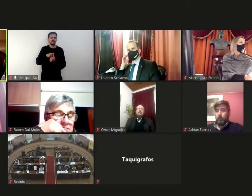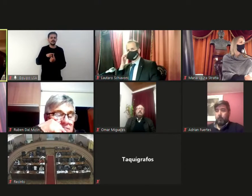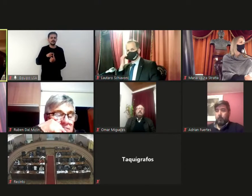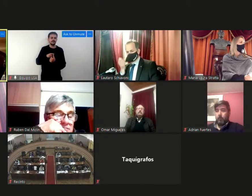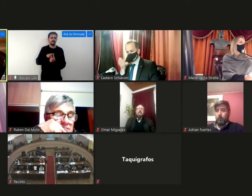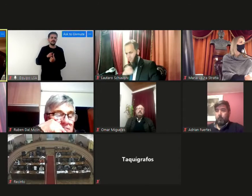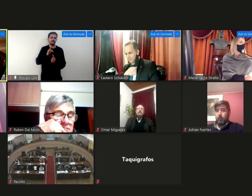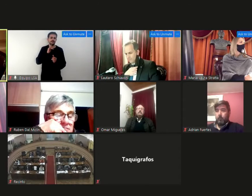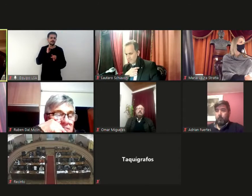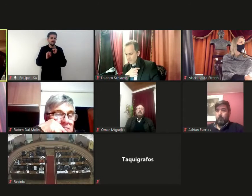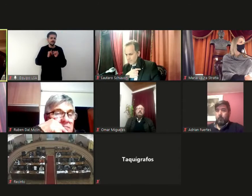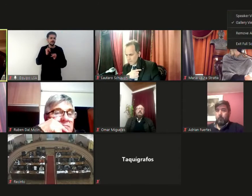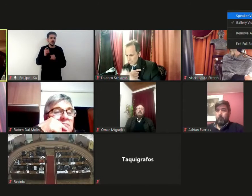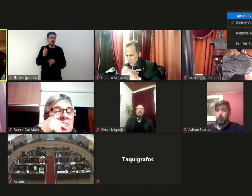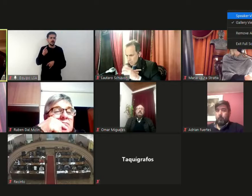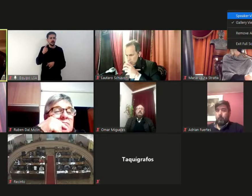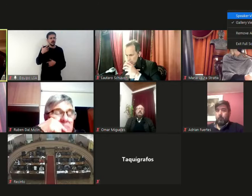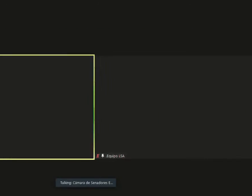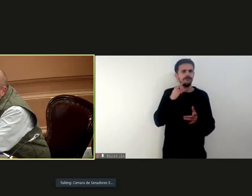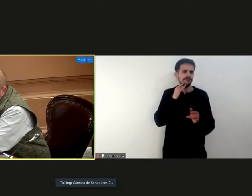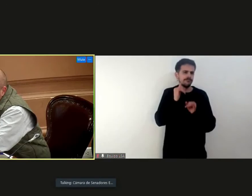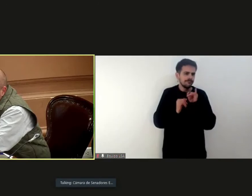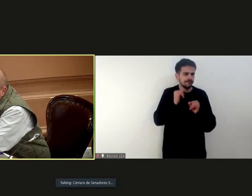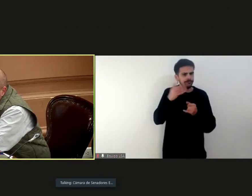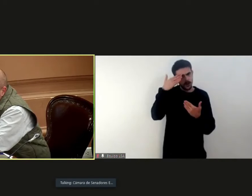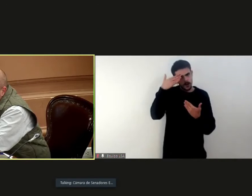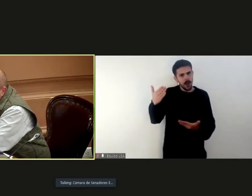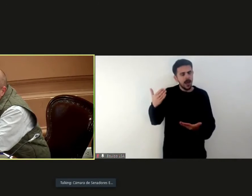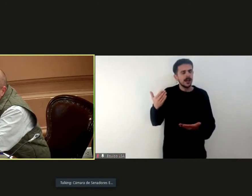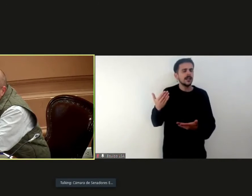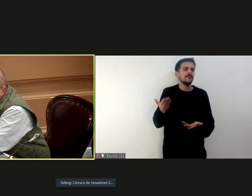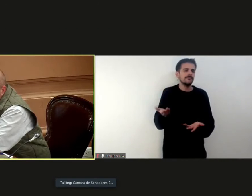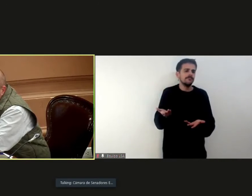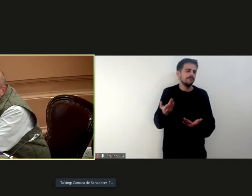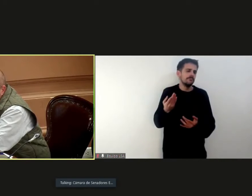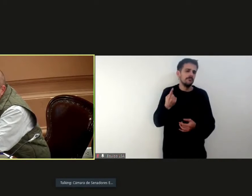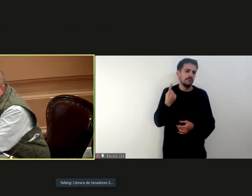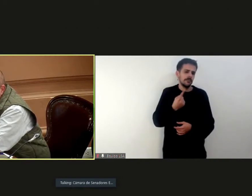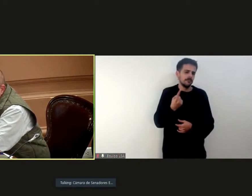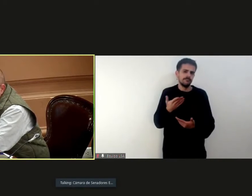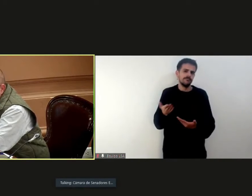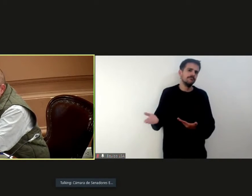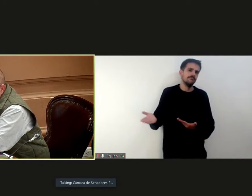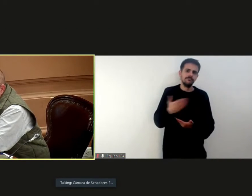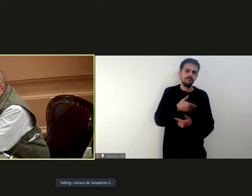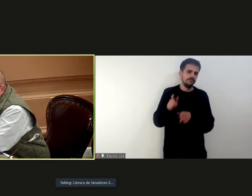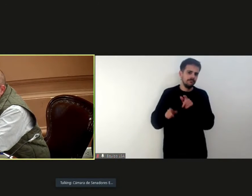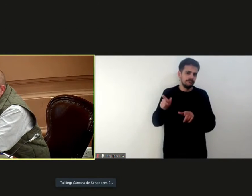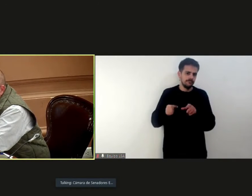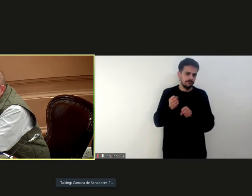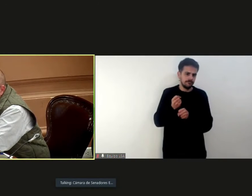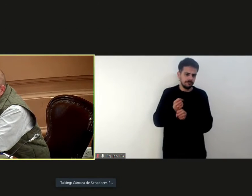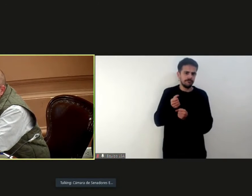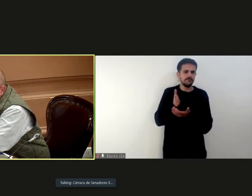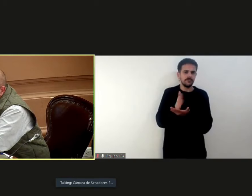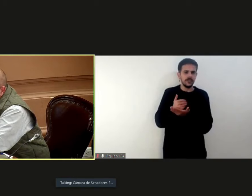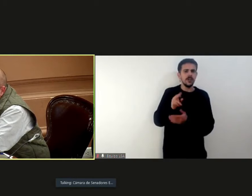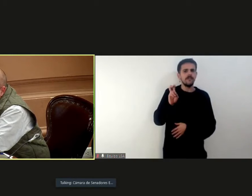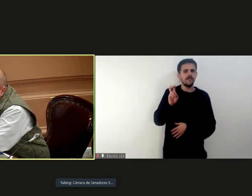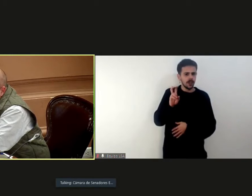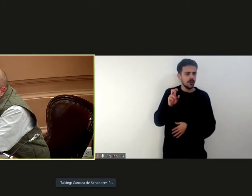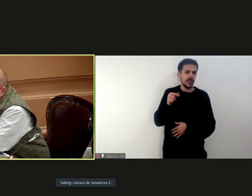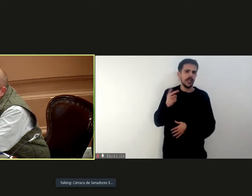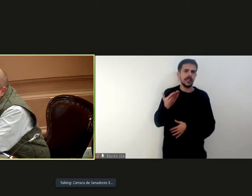toca hablar en un homenaje, hacer un homenaje a todos nuestros vecinos del departamento de Victoria que han fallecido